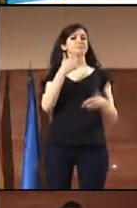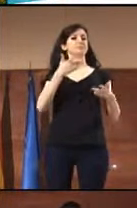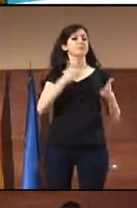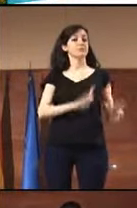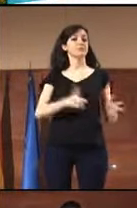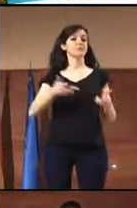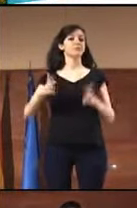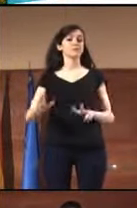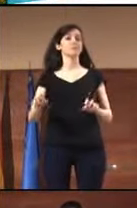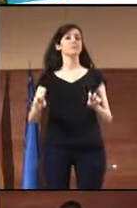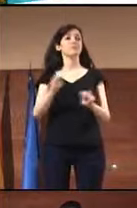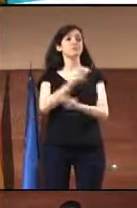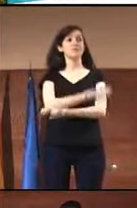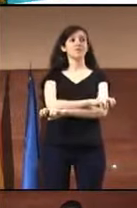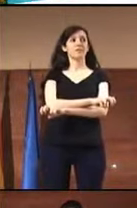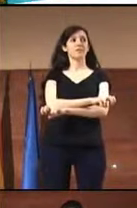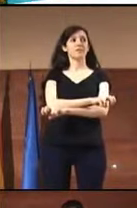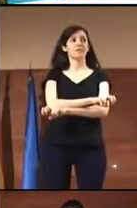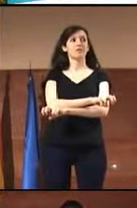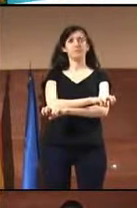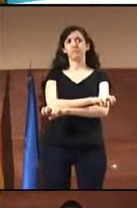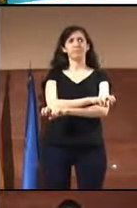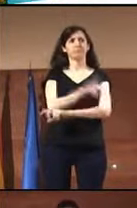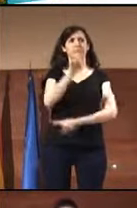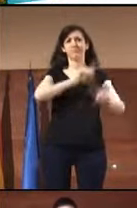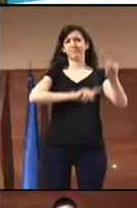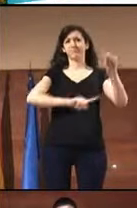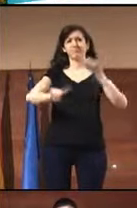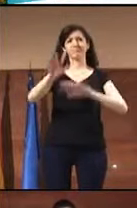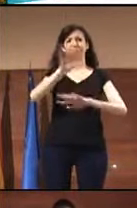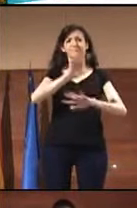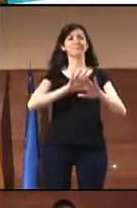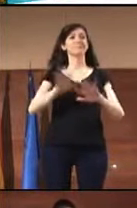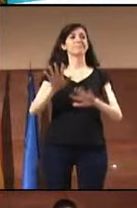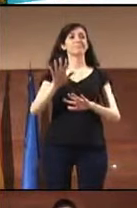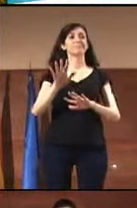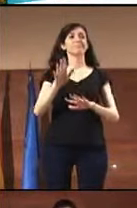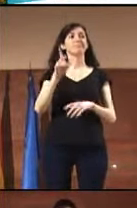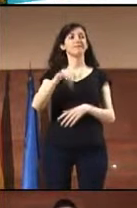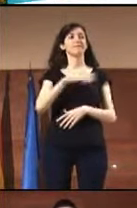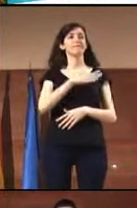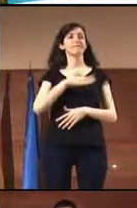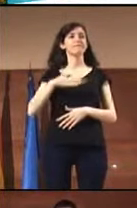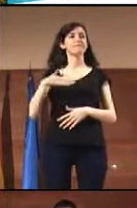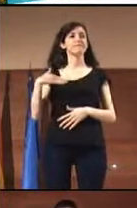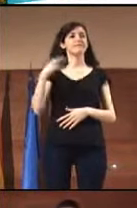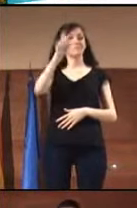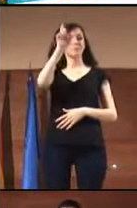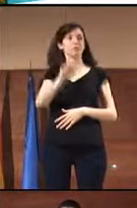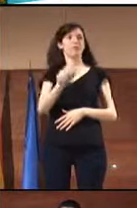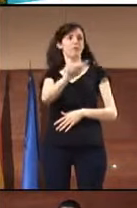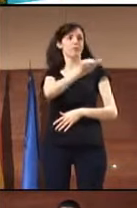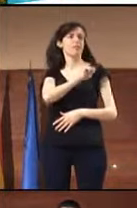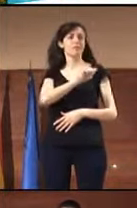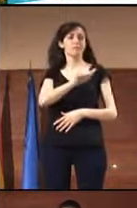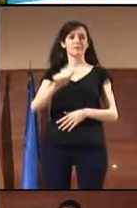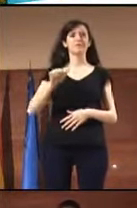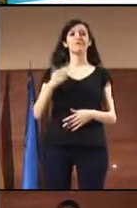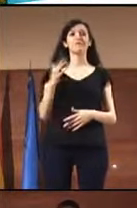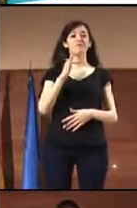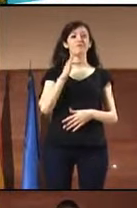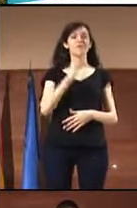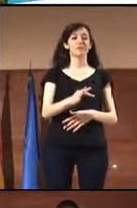es un mundo. Además, no solo eso, nosotros queremos conseguir que la persona sea independiente. Entonces, ese freno tiene